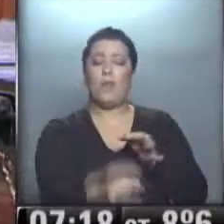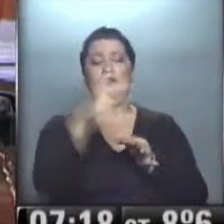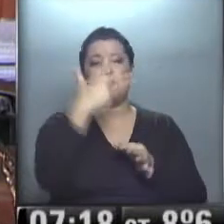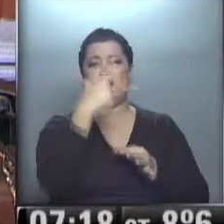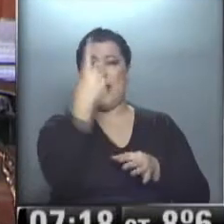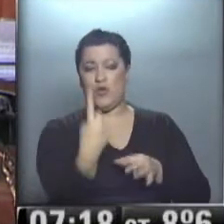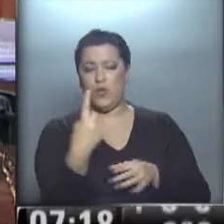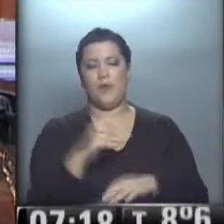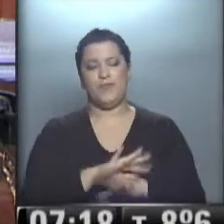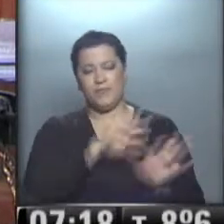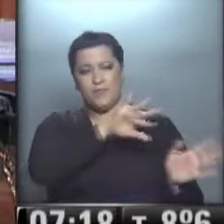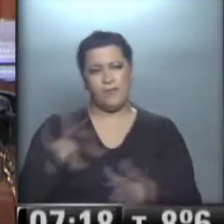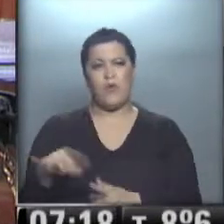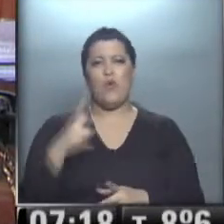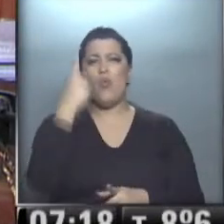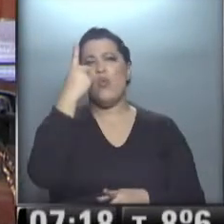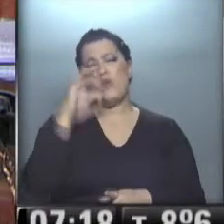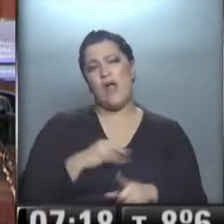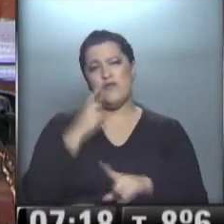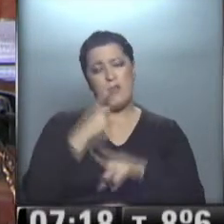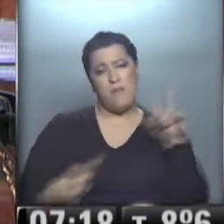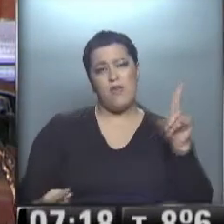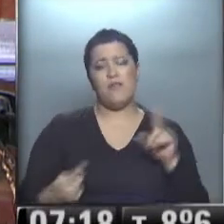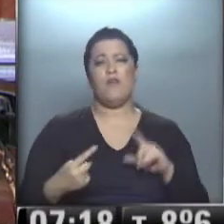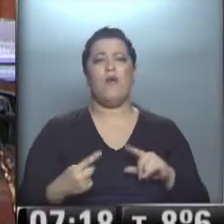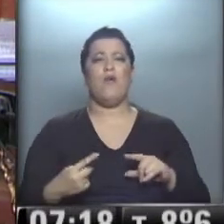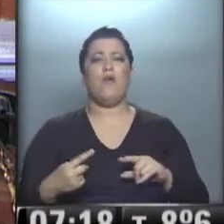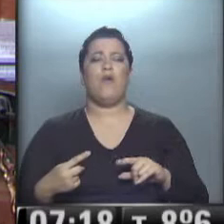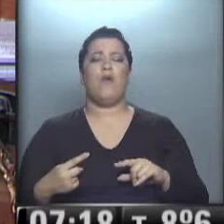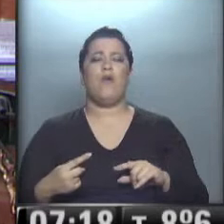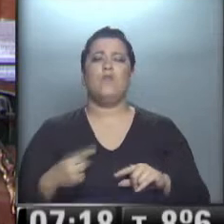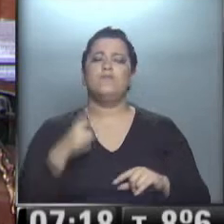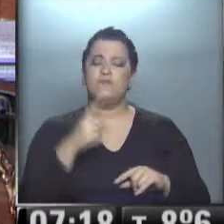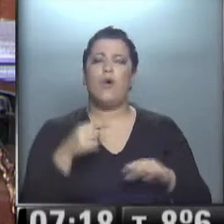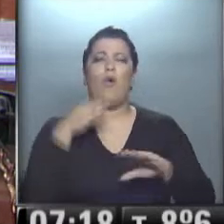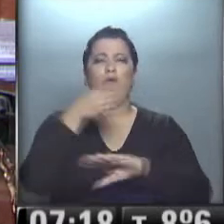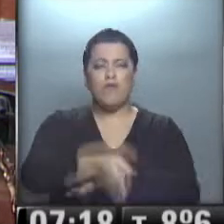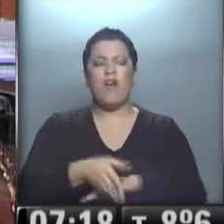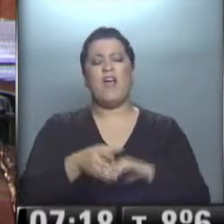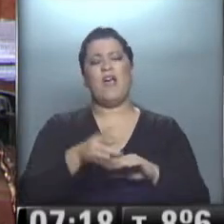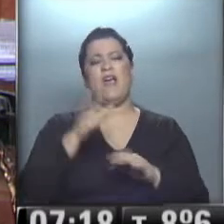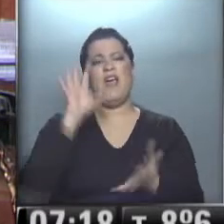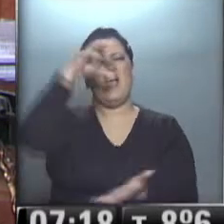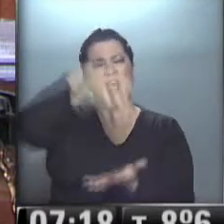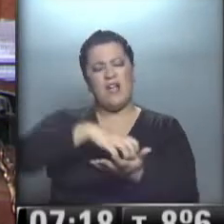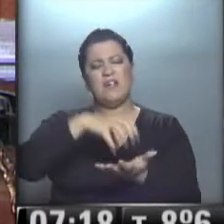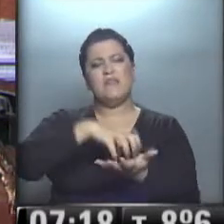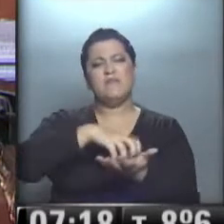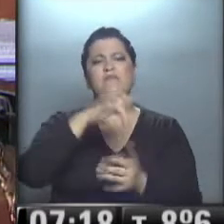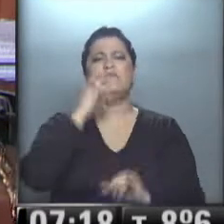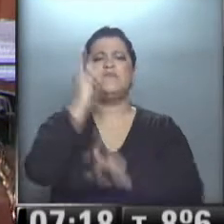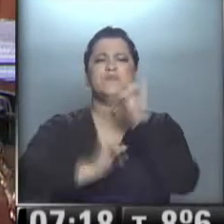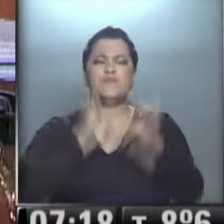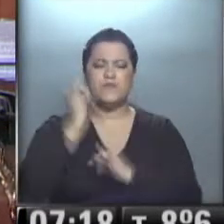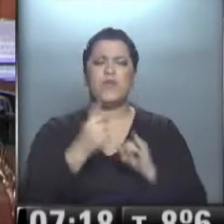Un año y medio después de lo previsto, el jefe de gabinete porteño de Macri fue a la legislatura a dar su informe de gestión. Había muchos temas, algunos de ellos muy